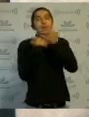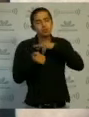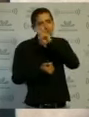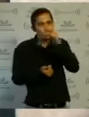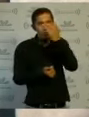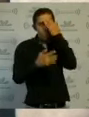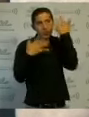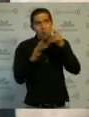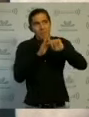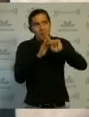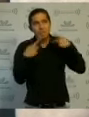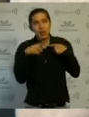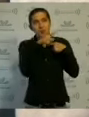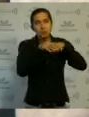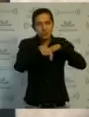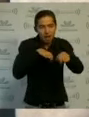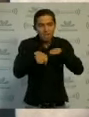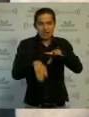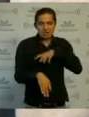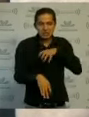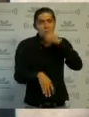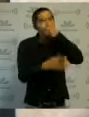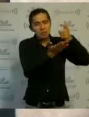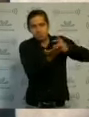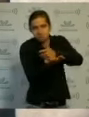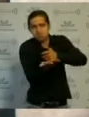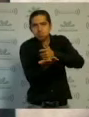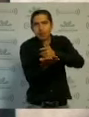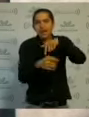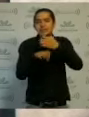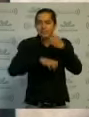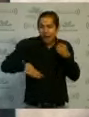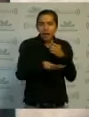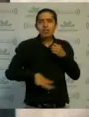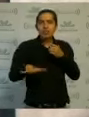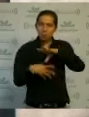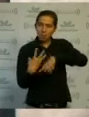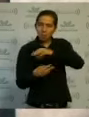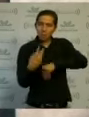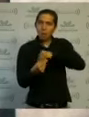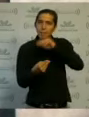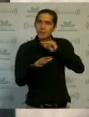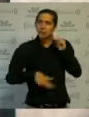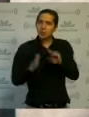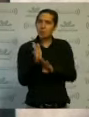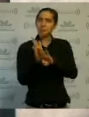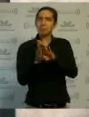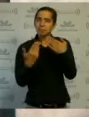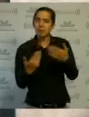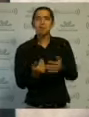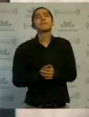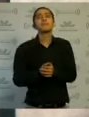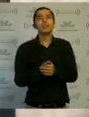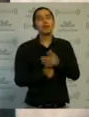la importancia de su trabajo para sostener a su estado, para sostener a Michoacán.